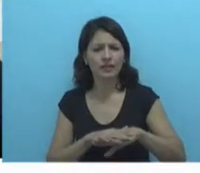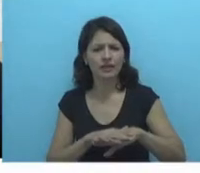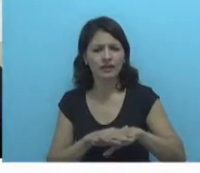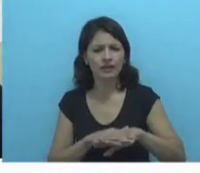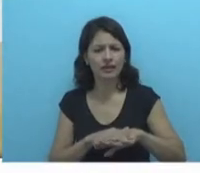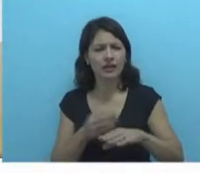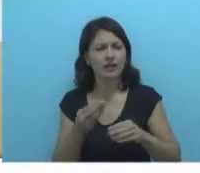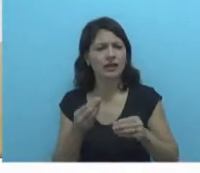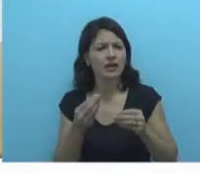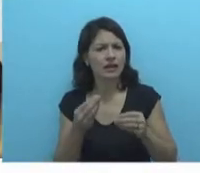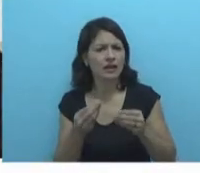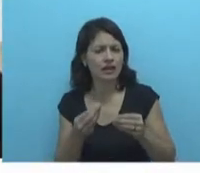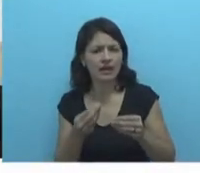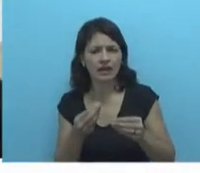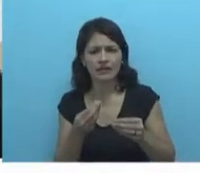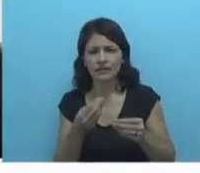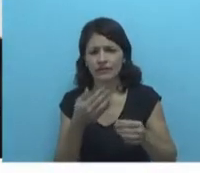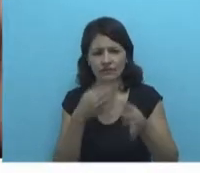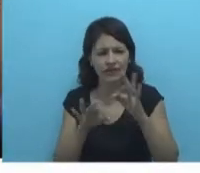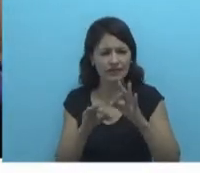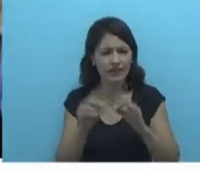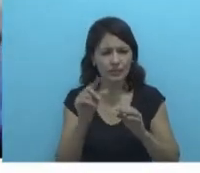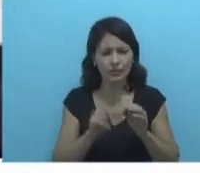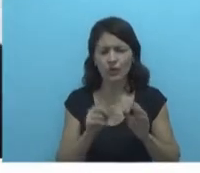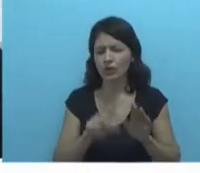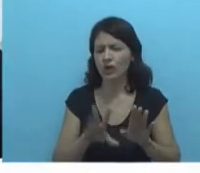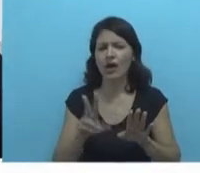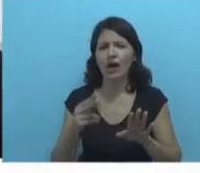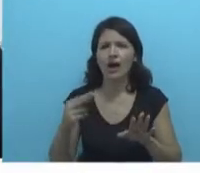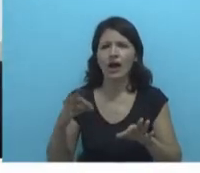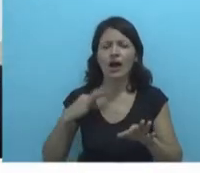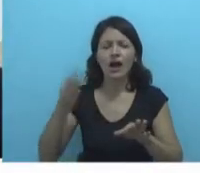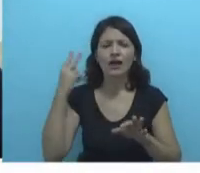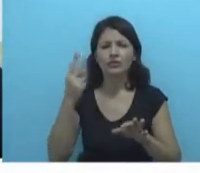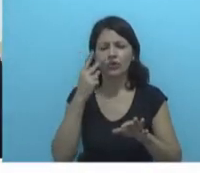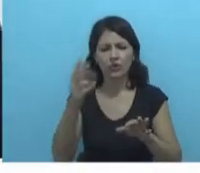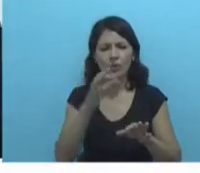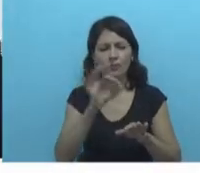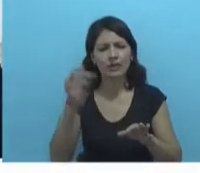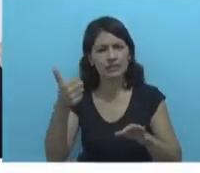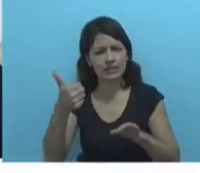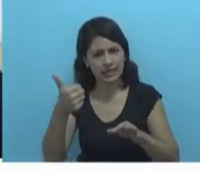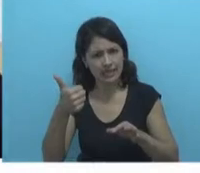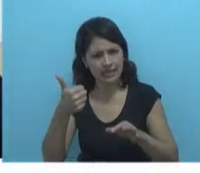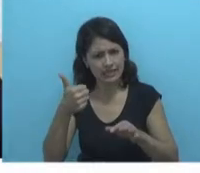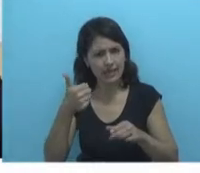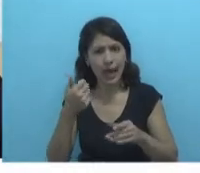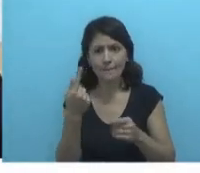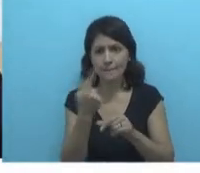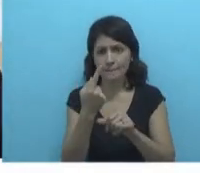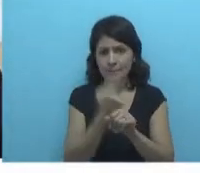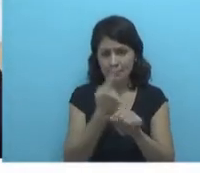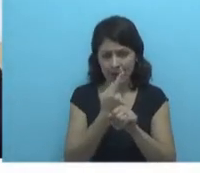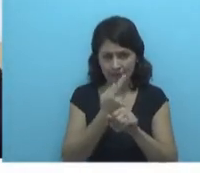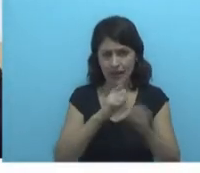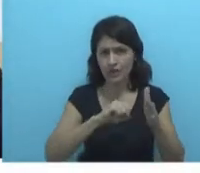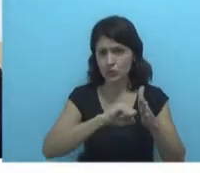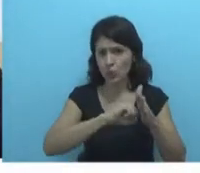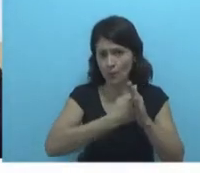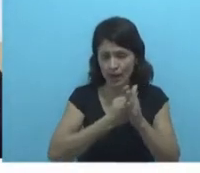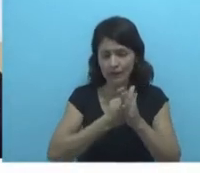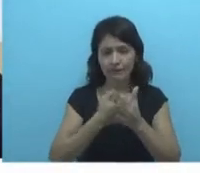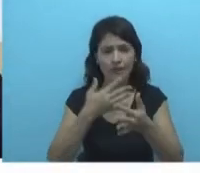que repetimos el error? Porque en el 2006, cuando se tomó por primera vez esta nefasta medida de cerrar